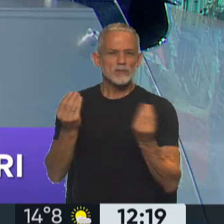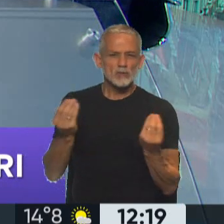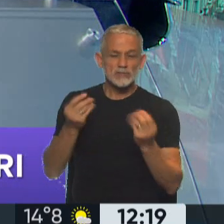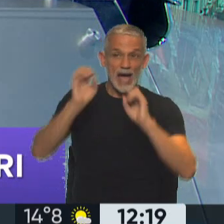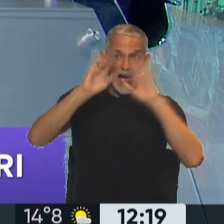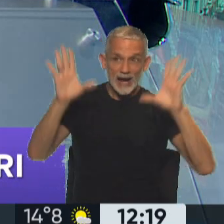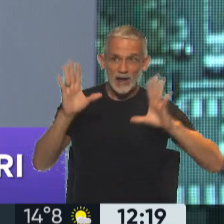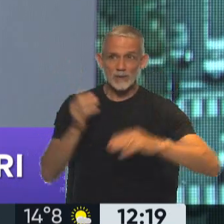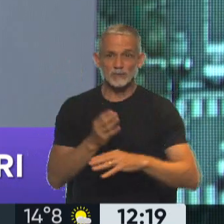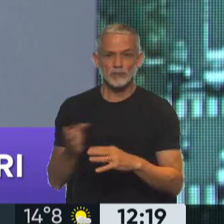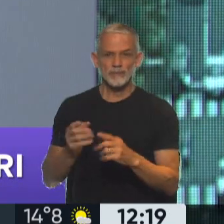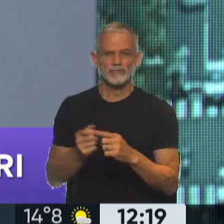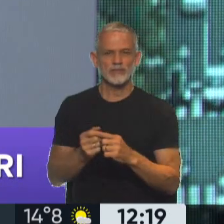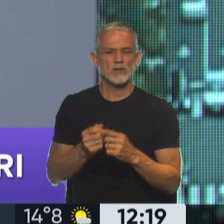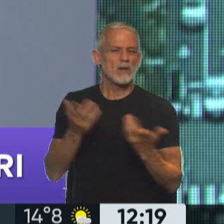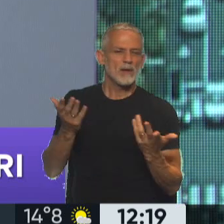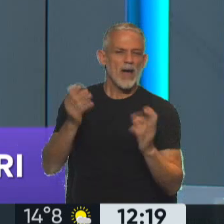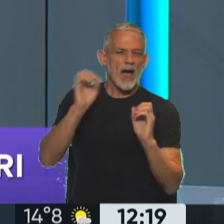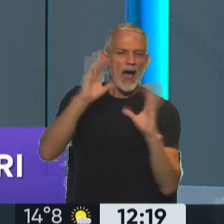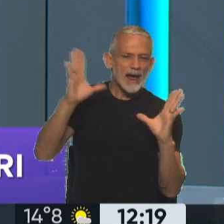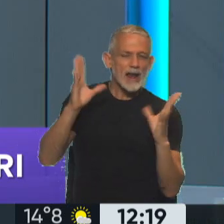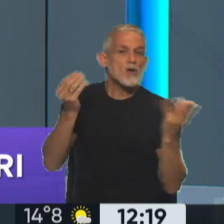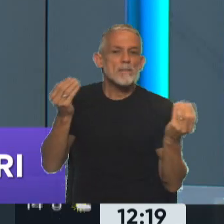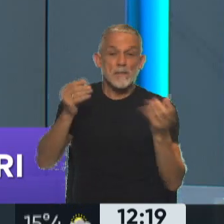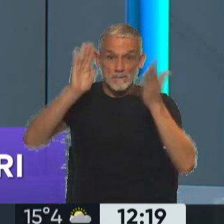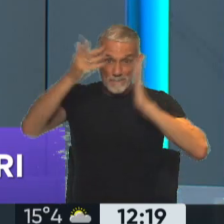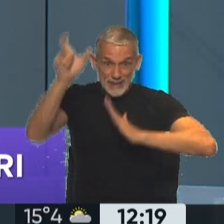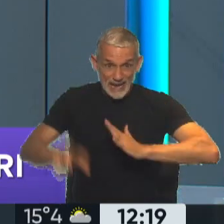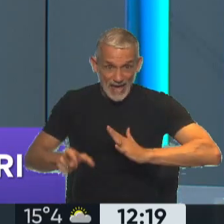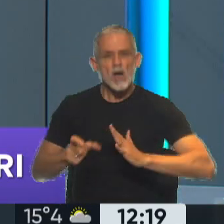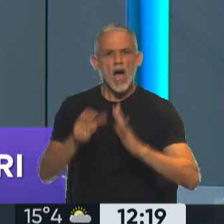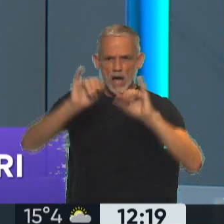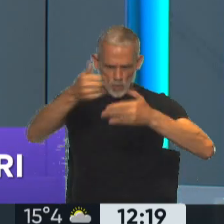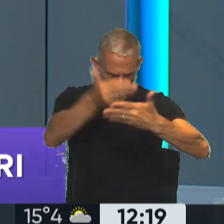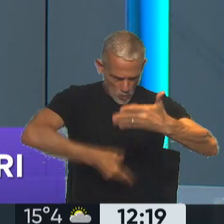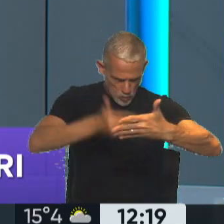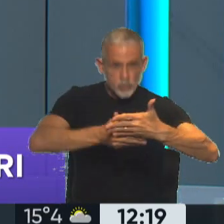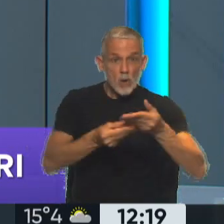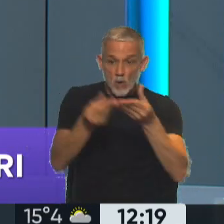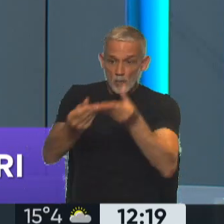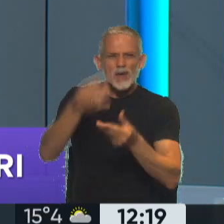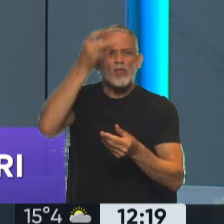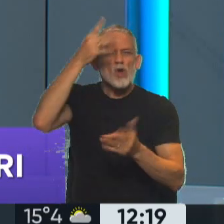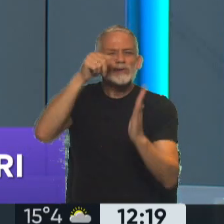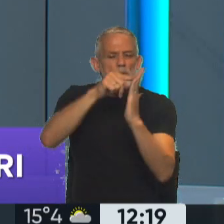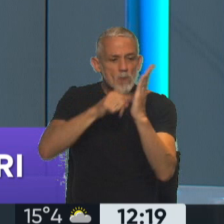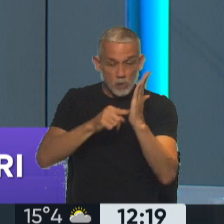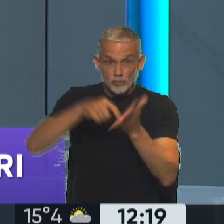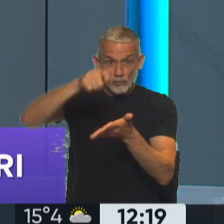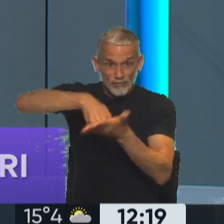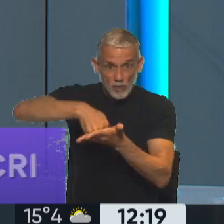es condicionarlo. Si esto no, y además aclaró que el propio Milei aceptó un documento que le presentaron de 12 puntos y que él lo